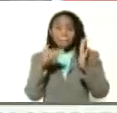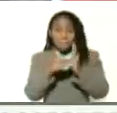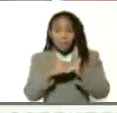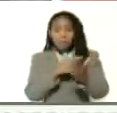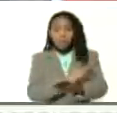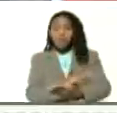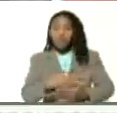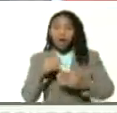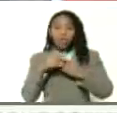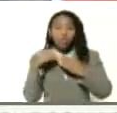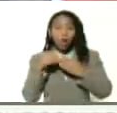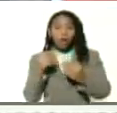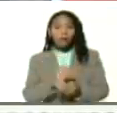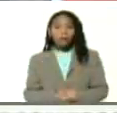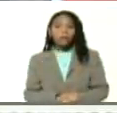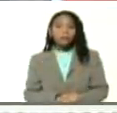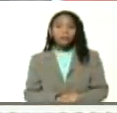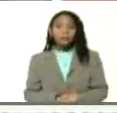7.000 millones de dólares.